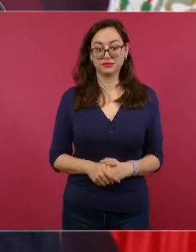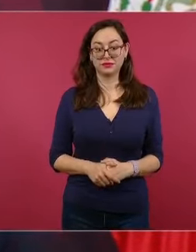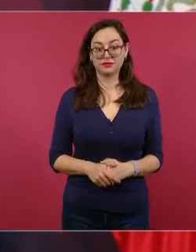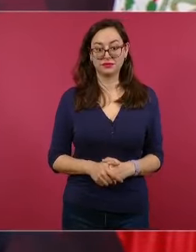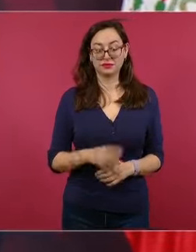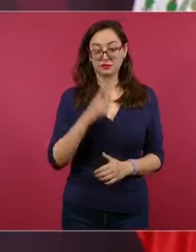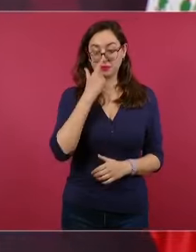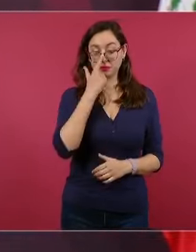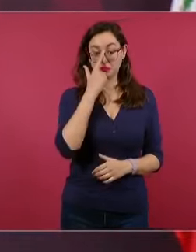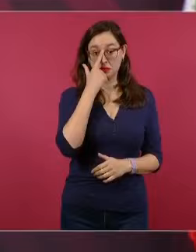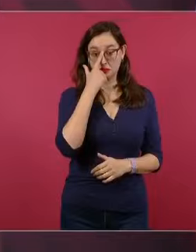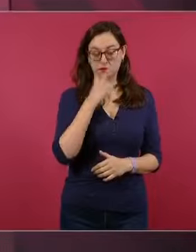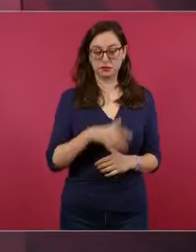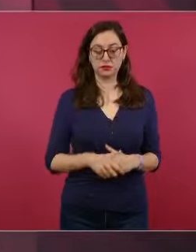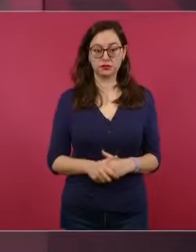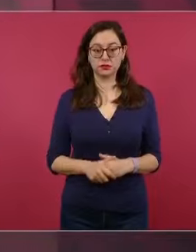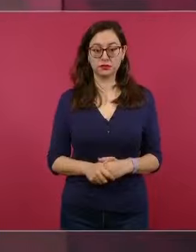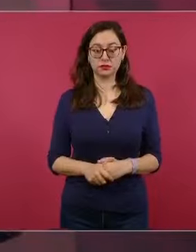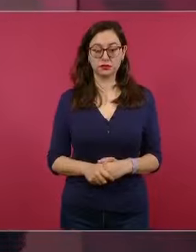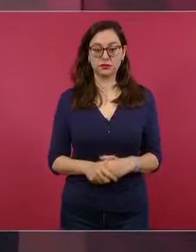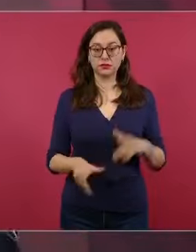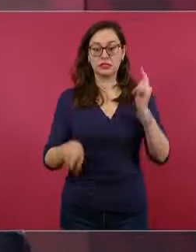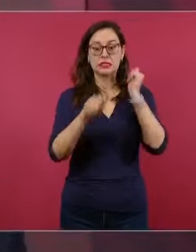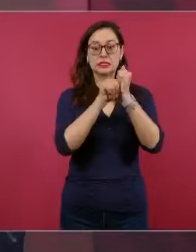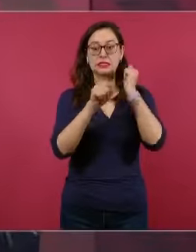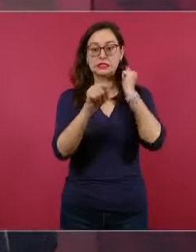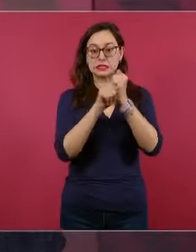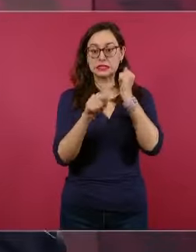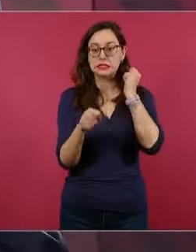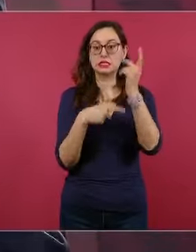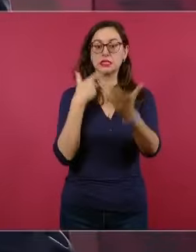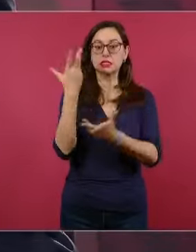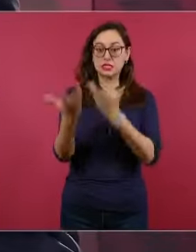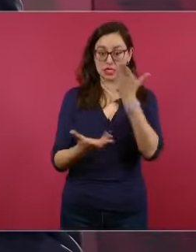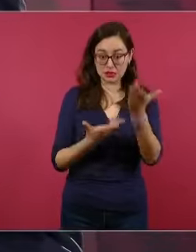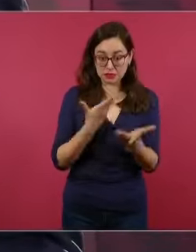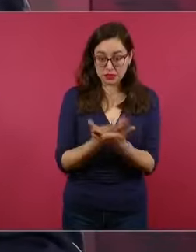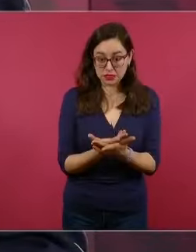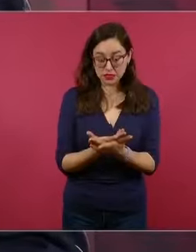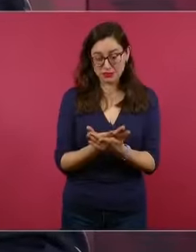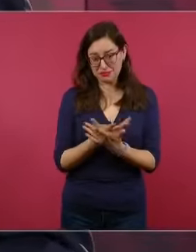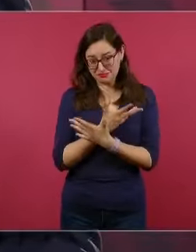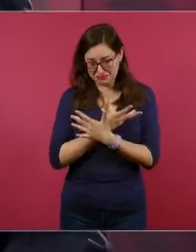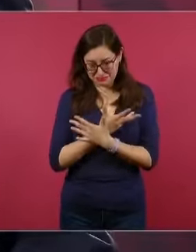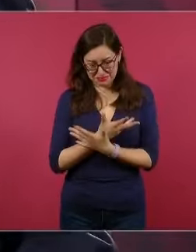es un servicio de transporte